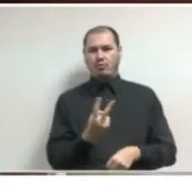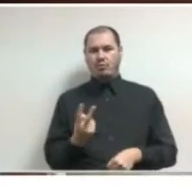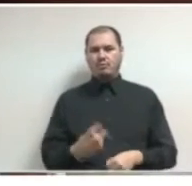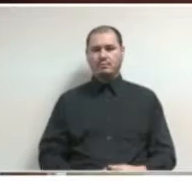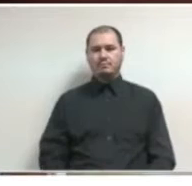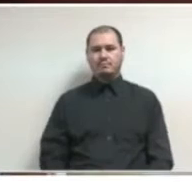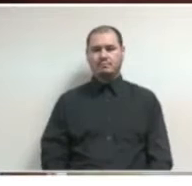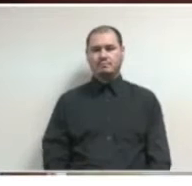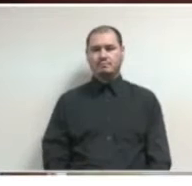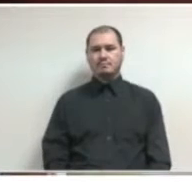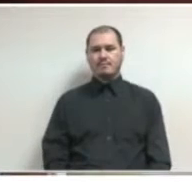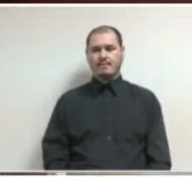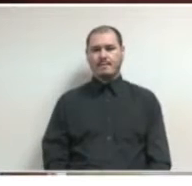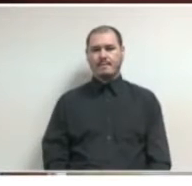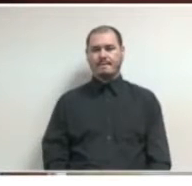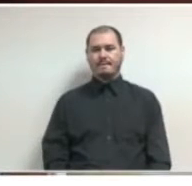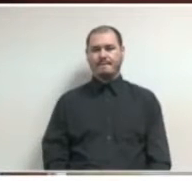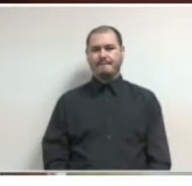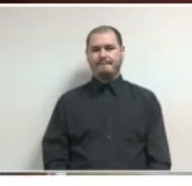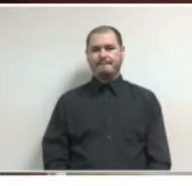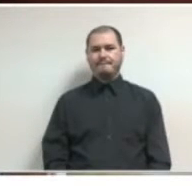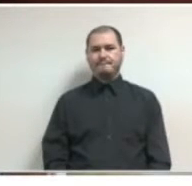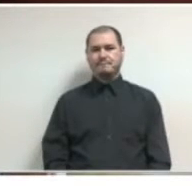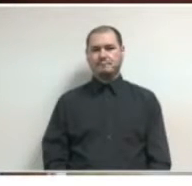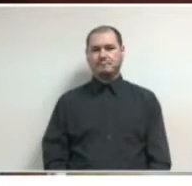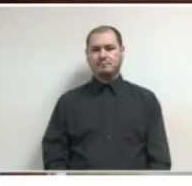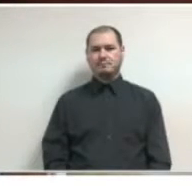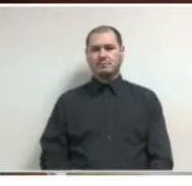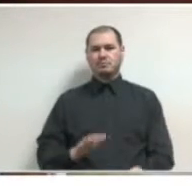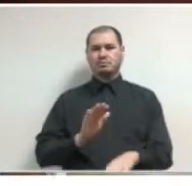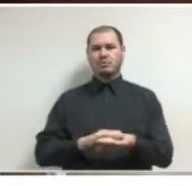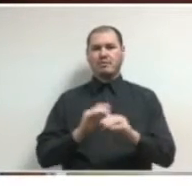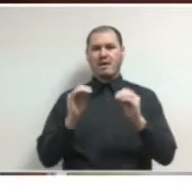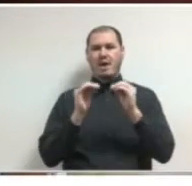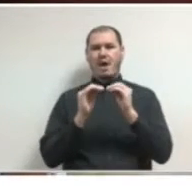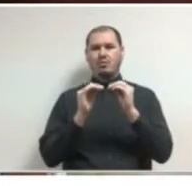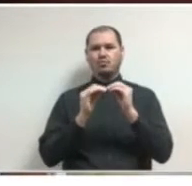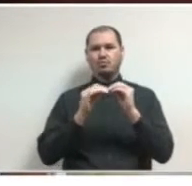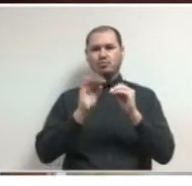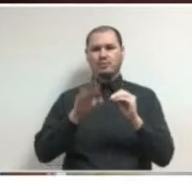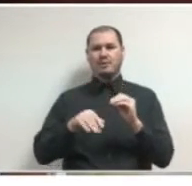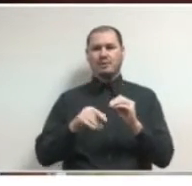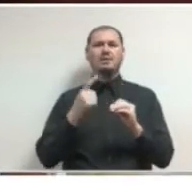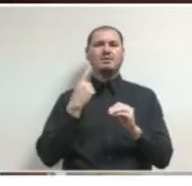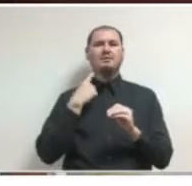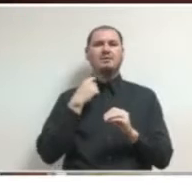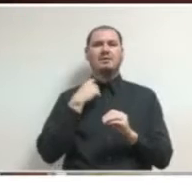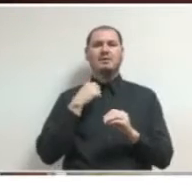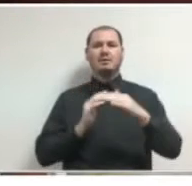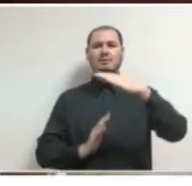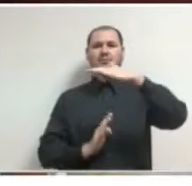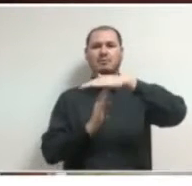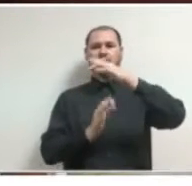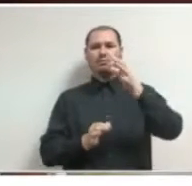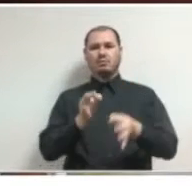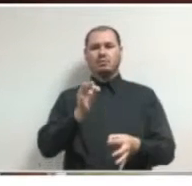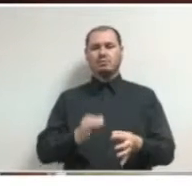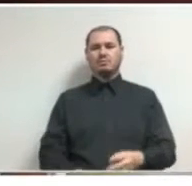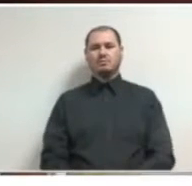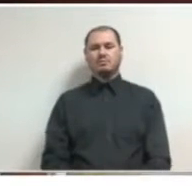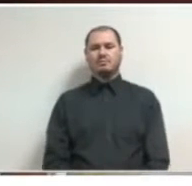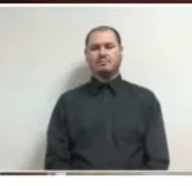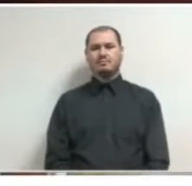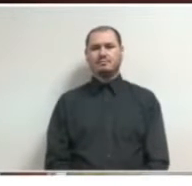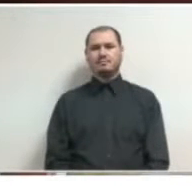general. Umi. Con respecto. Bienes, muebles, Cuérares de Guava, Omba y Yerureo. Pape convenio, ya se llama Yerujangua. Y una